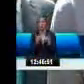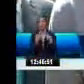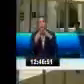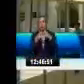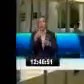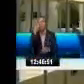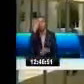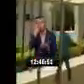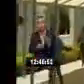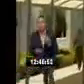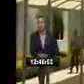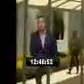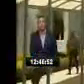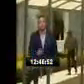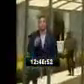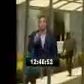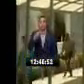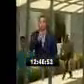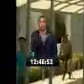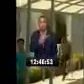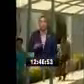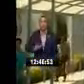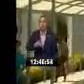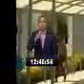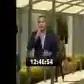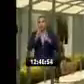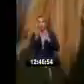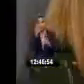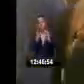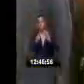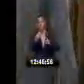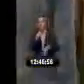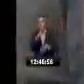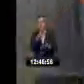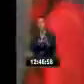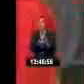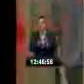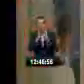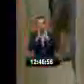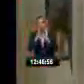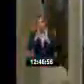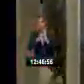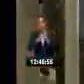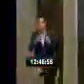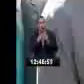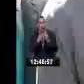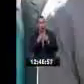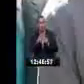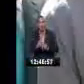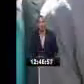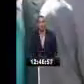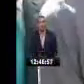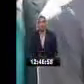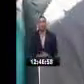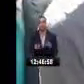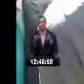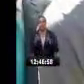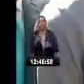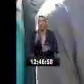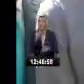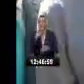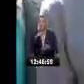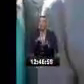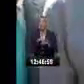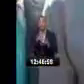porque el segundo mandatario conversó con los pacientes y garantizó que serán atendidos de manera urgente adicionalmente hay como